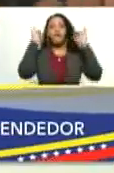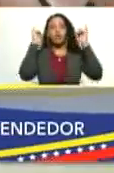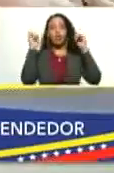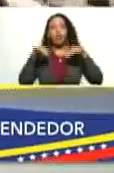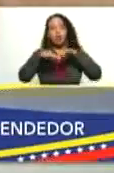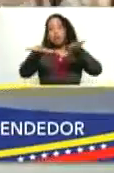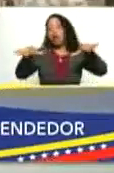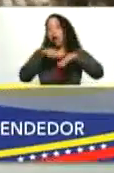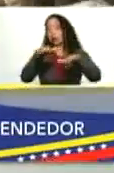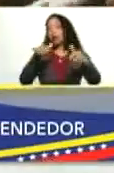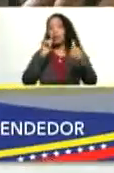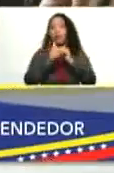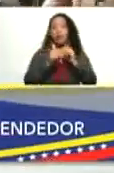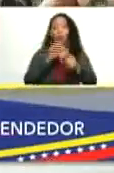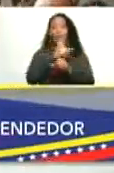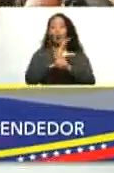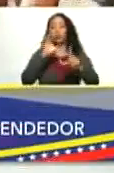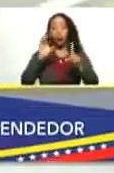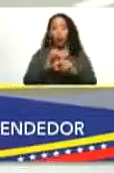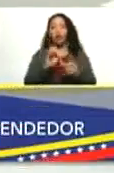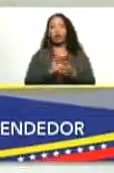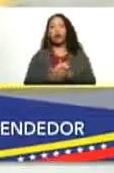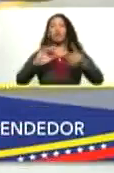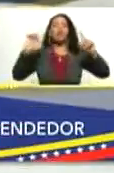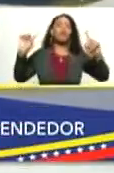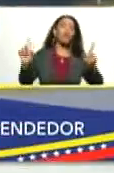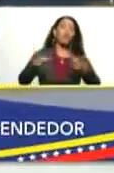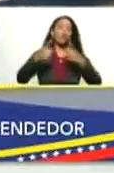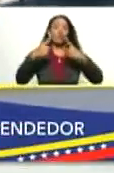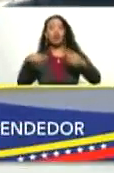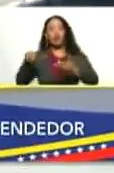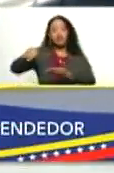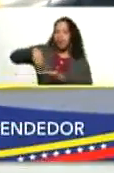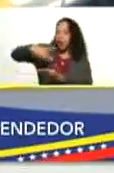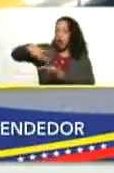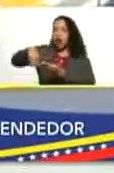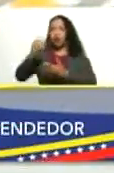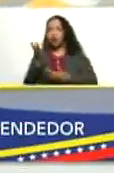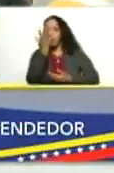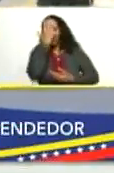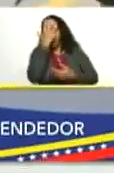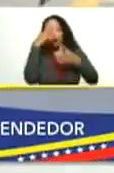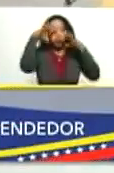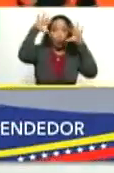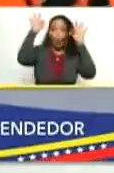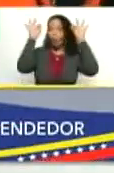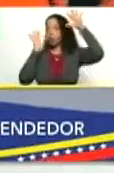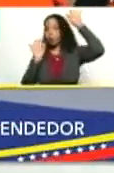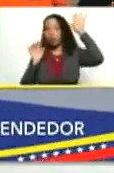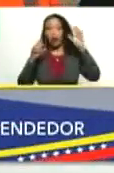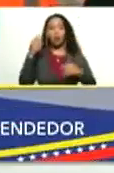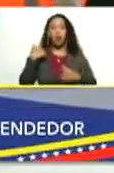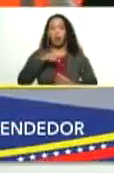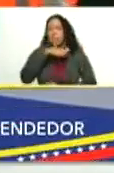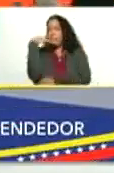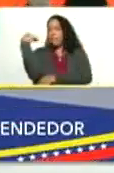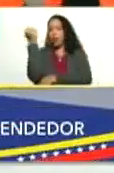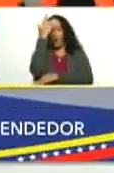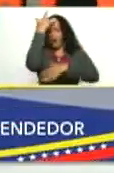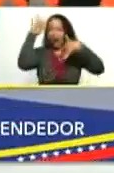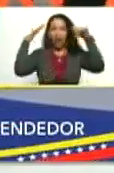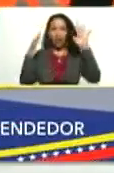el deporte, la cultura, la música, la danza, los disfraces. Hemos tenido los mejores carnavales que